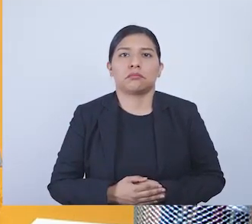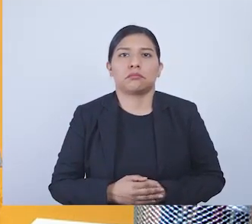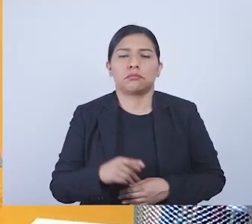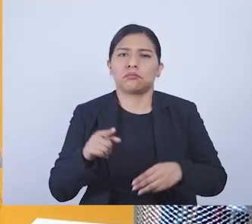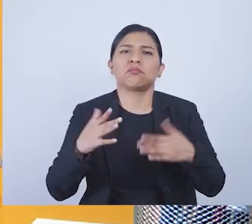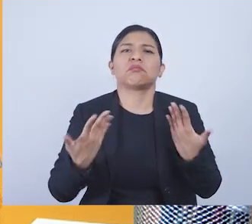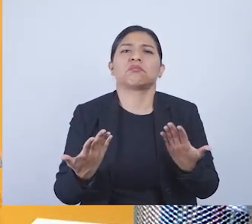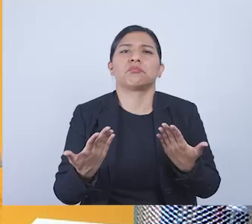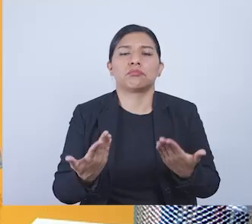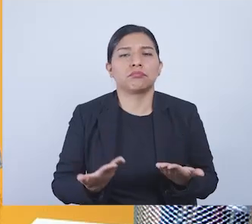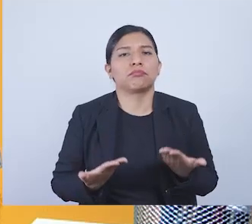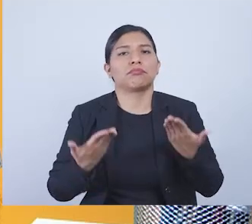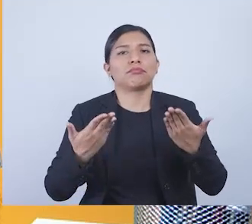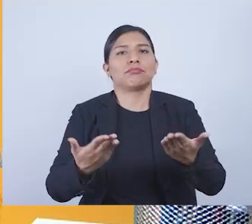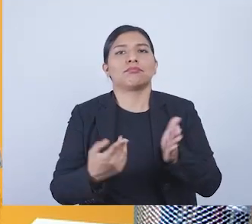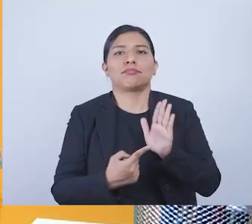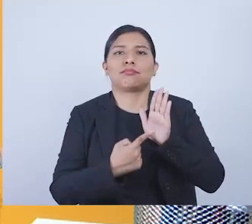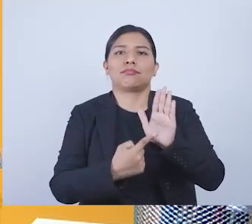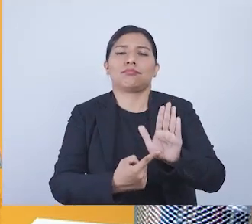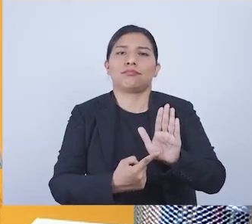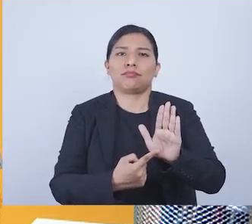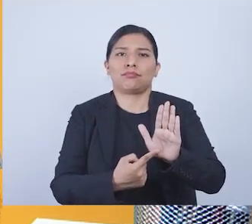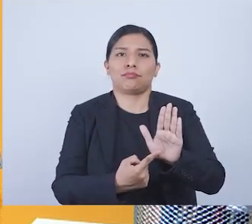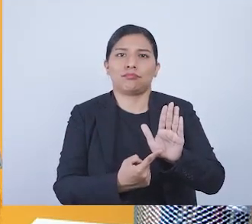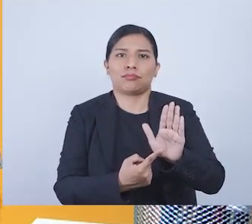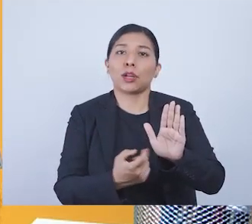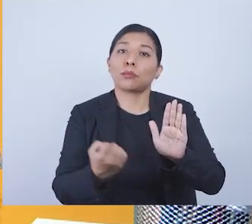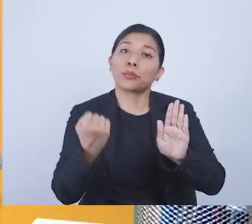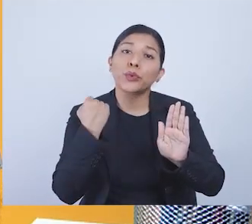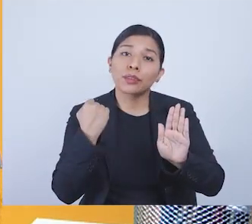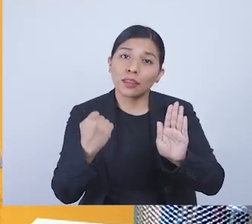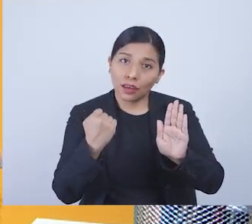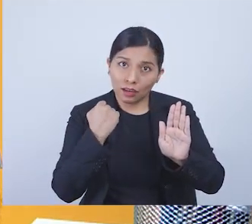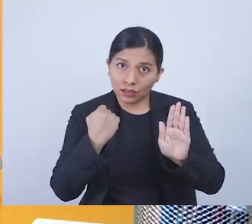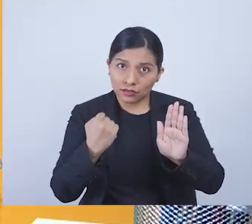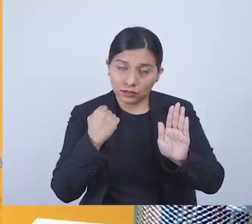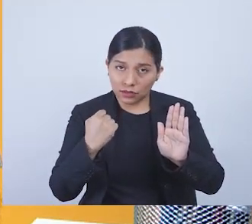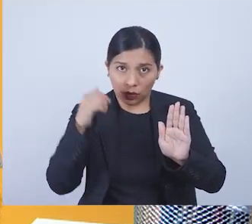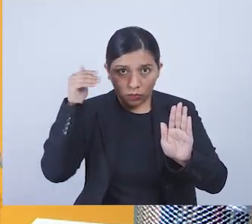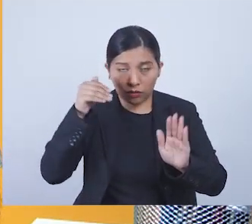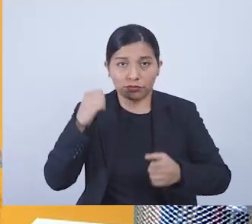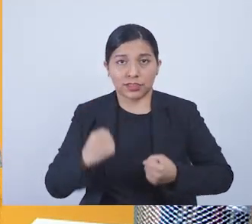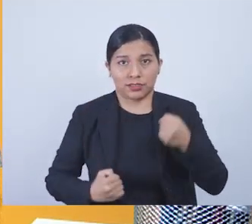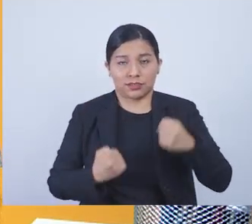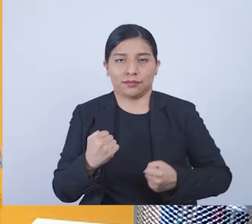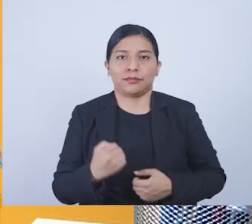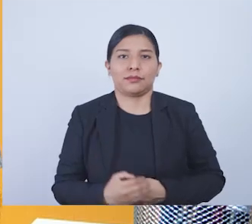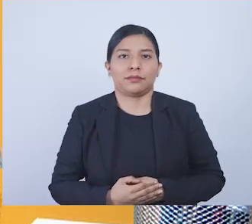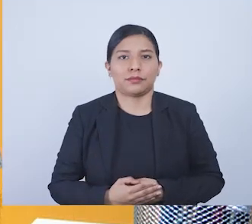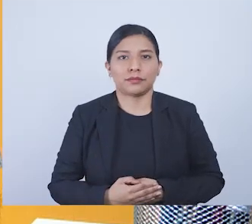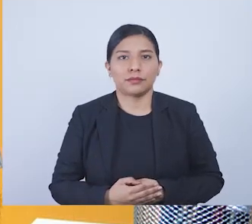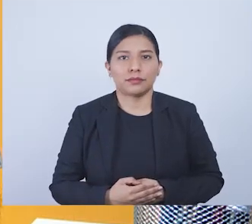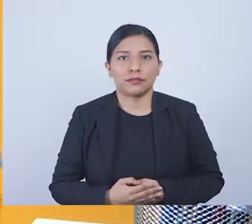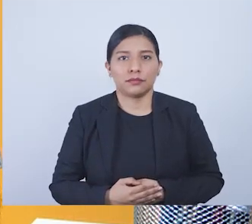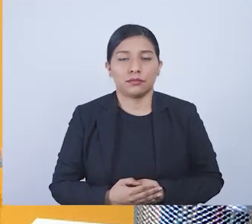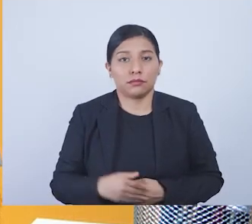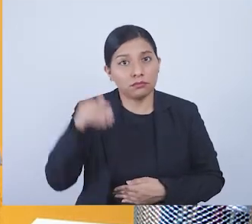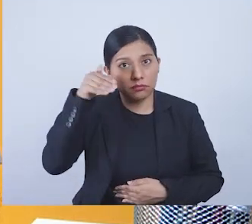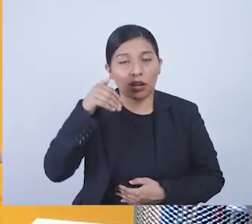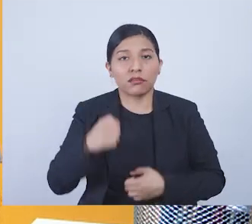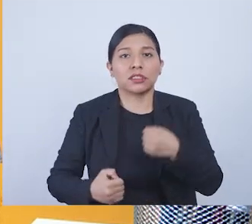a las autoridades a hacer un planteamiento de la importancia de la educación física. No puede seguir la educación